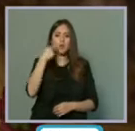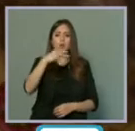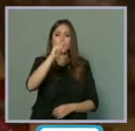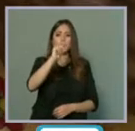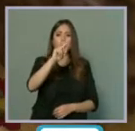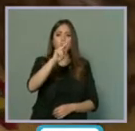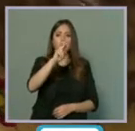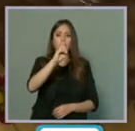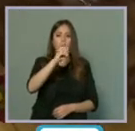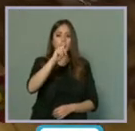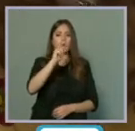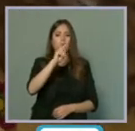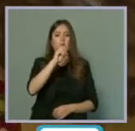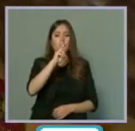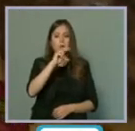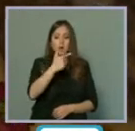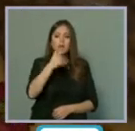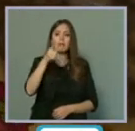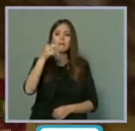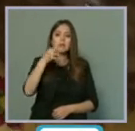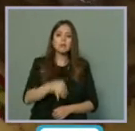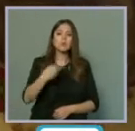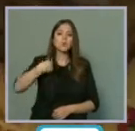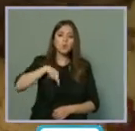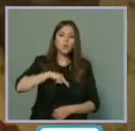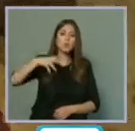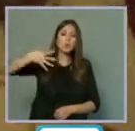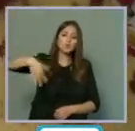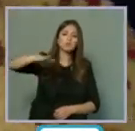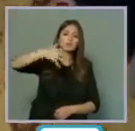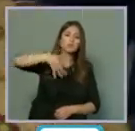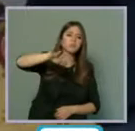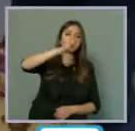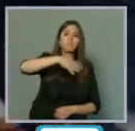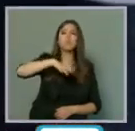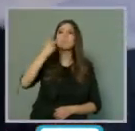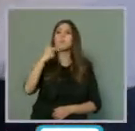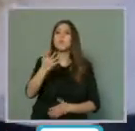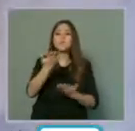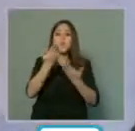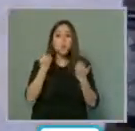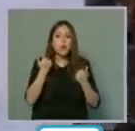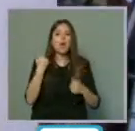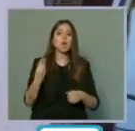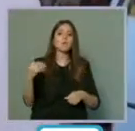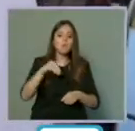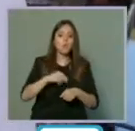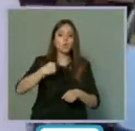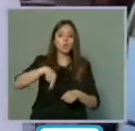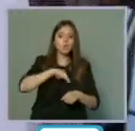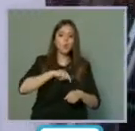Tvorak. Tvorak. Es mucho tiempo nosotros buscamos y no encontramos que necesita, por eso